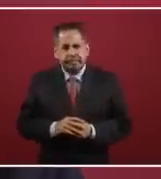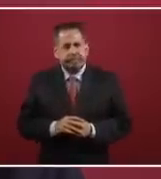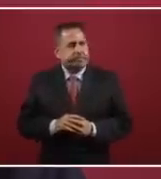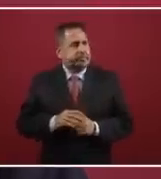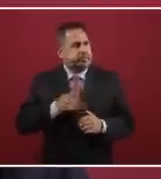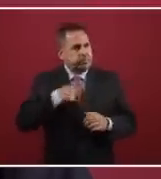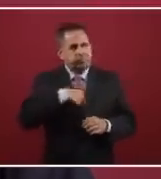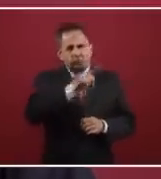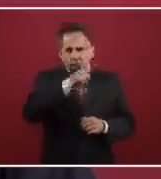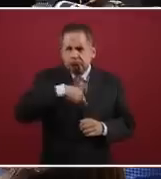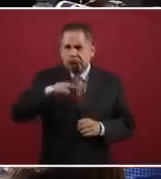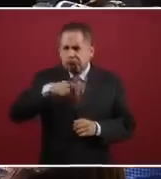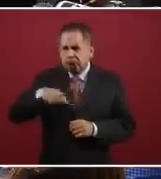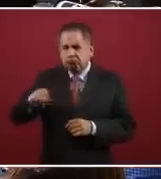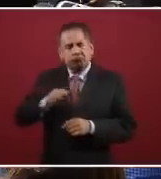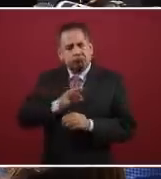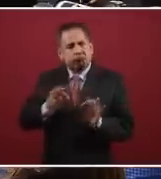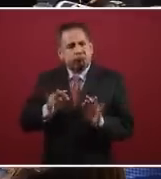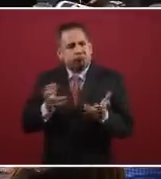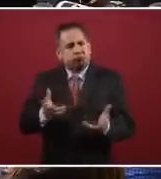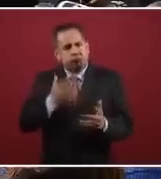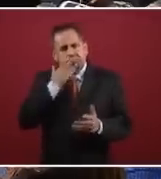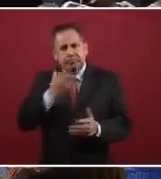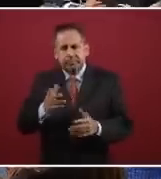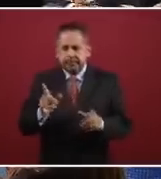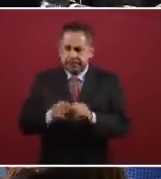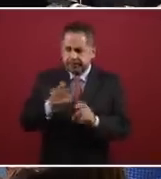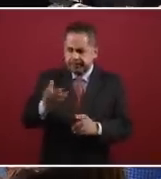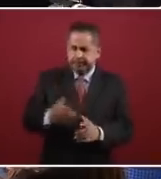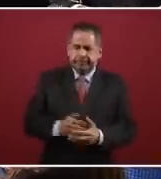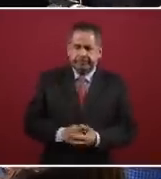el país, eso es lo que puedo comentar.